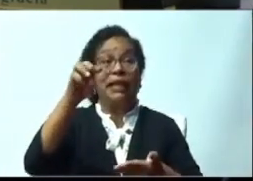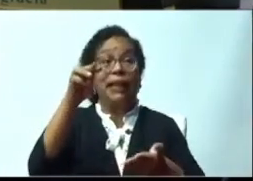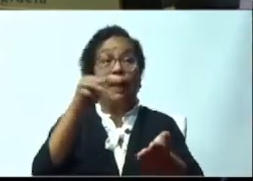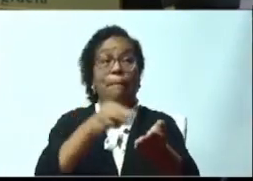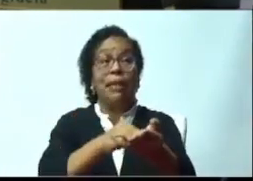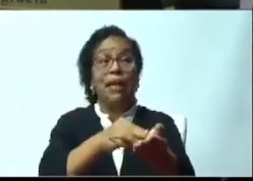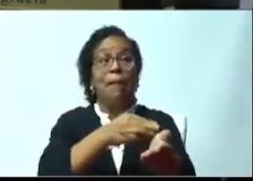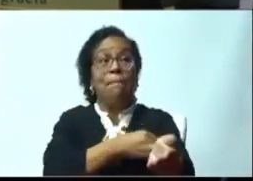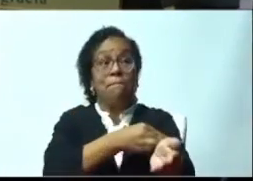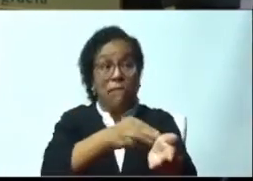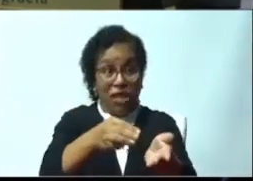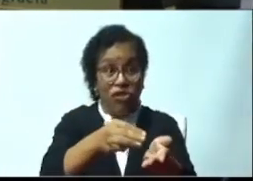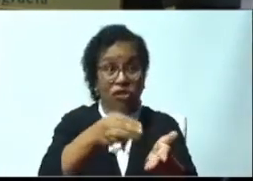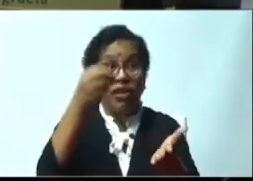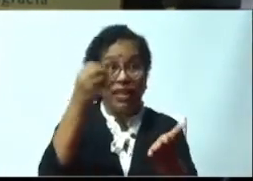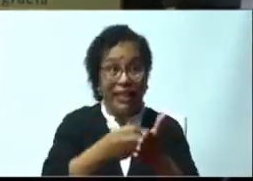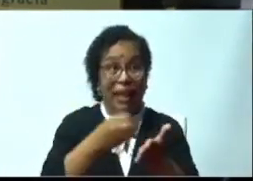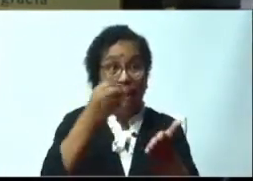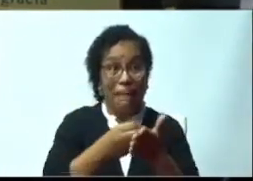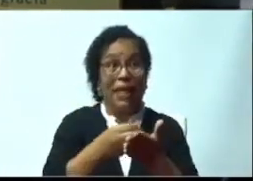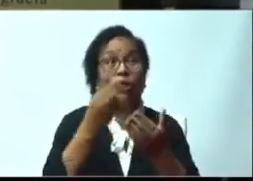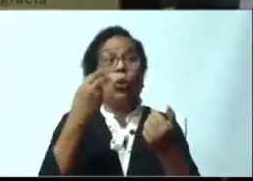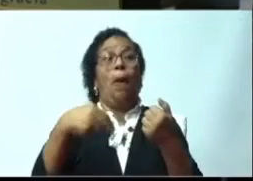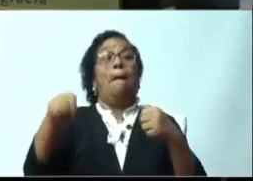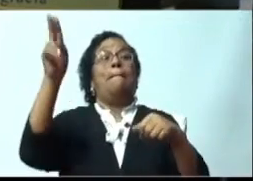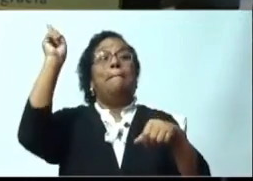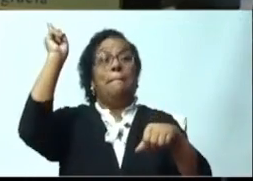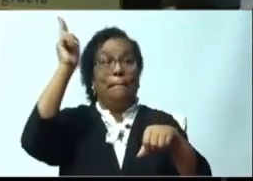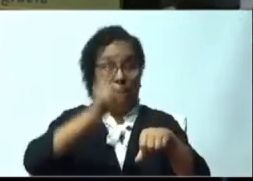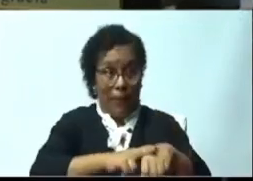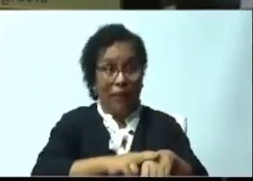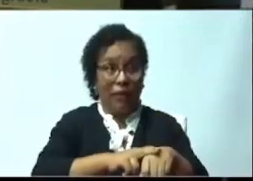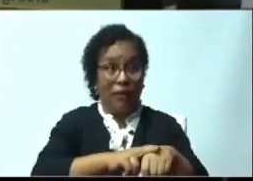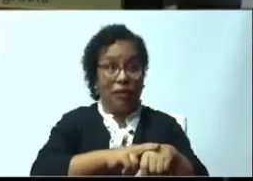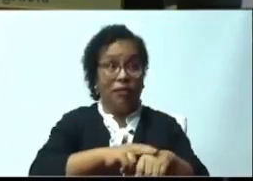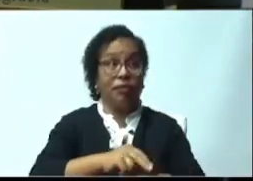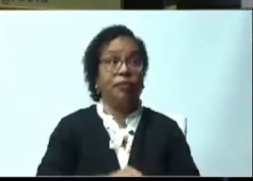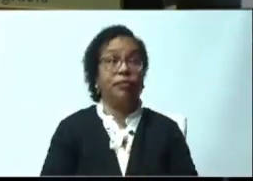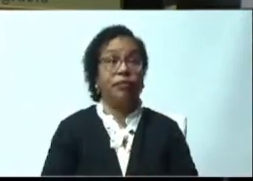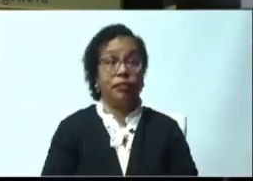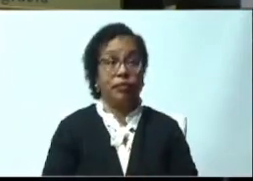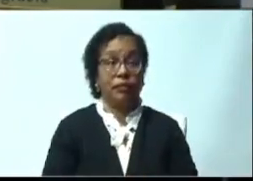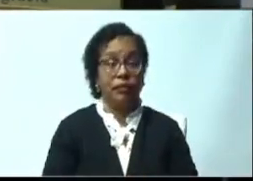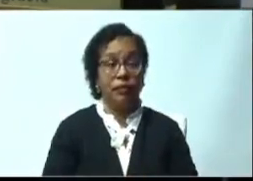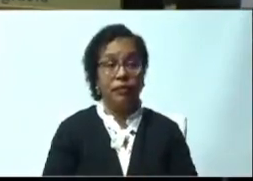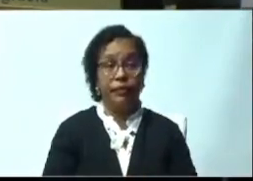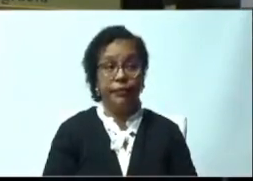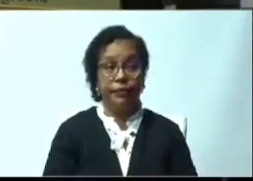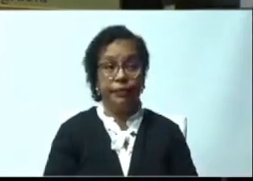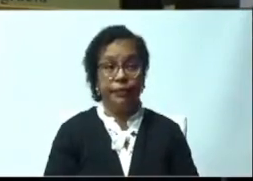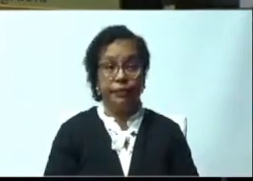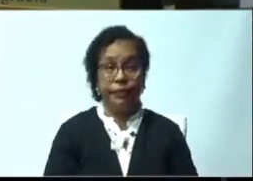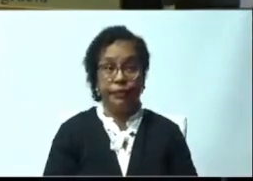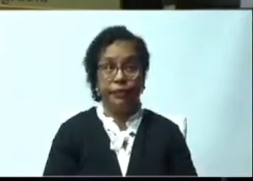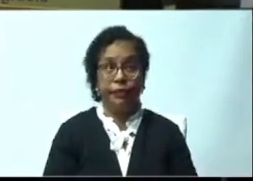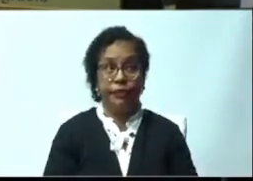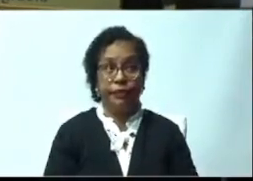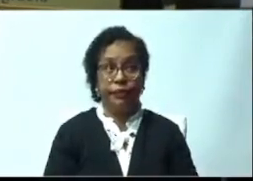6.449, más los que gastan las demás instituciones. En cuanto a la